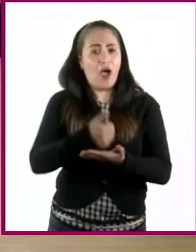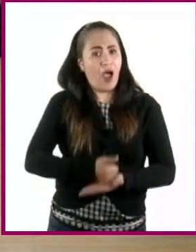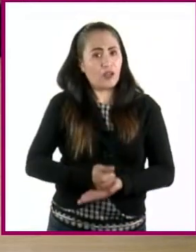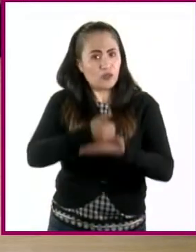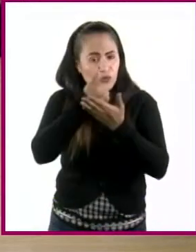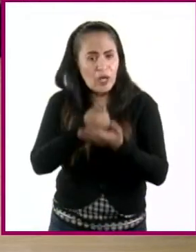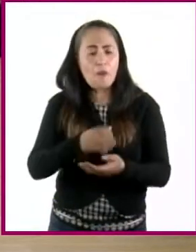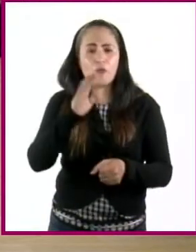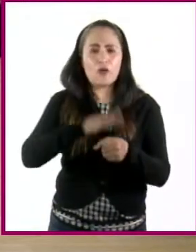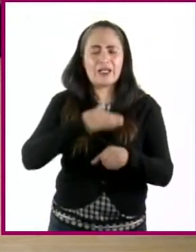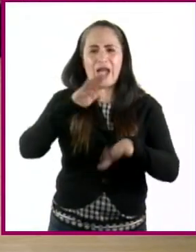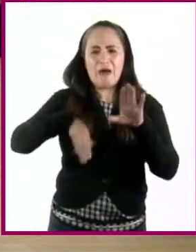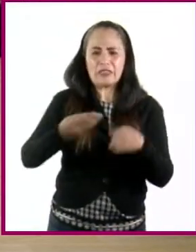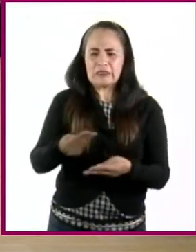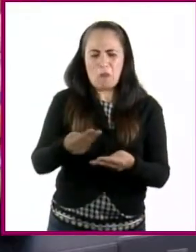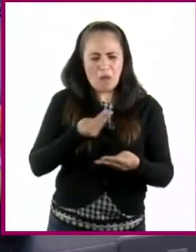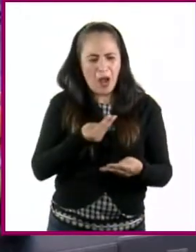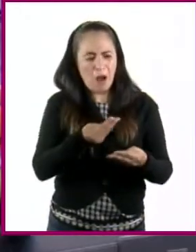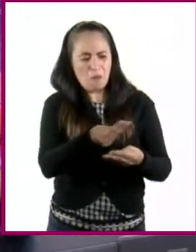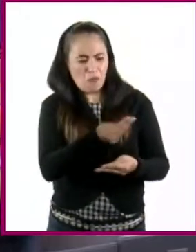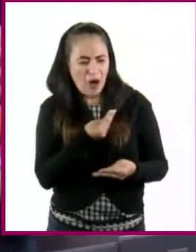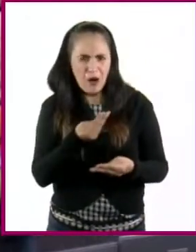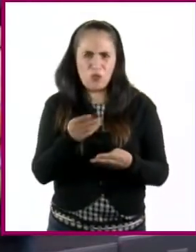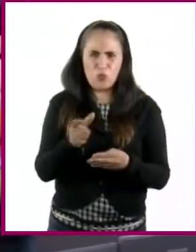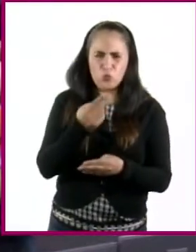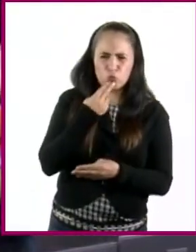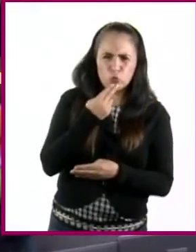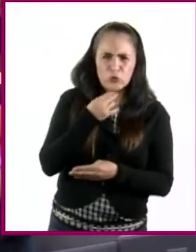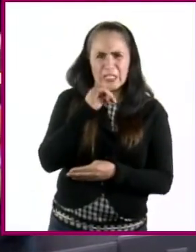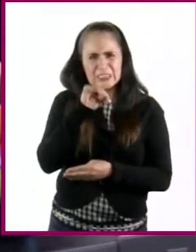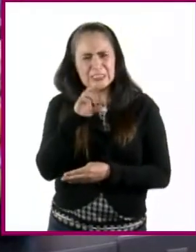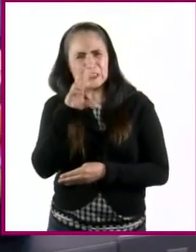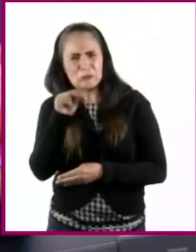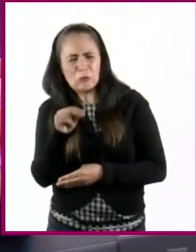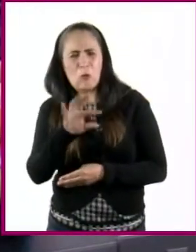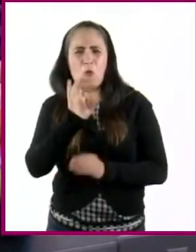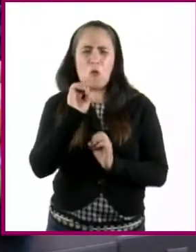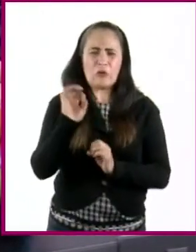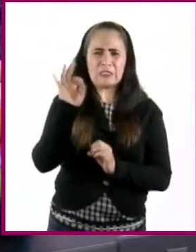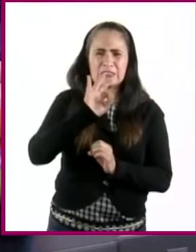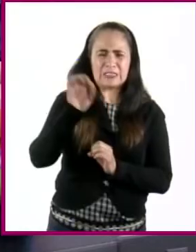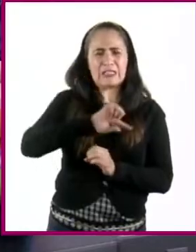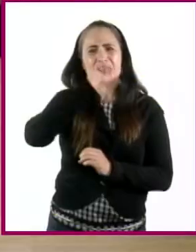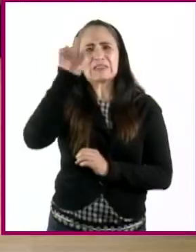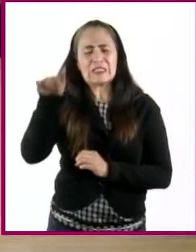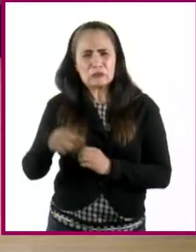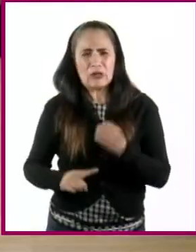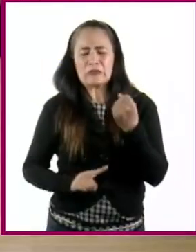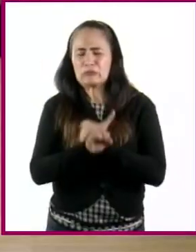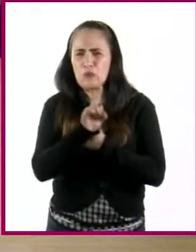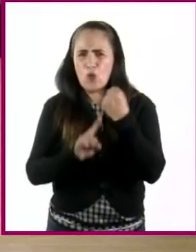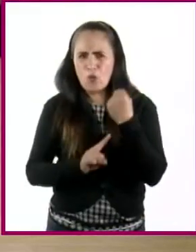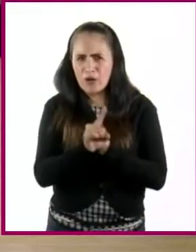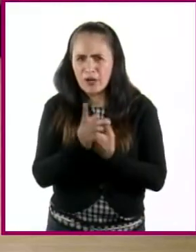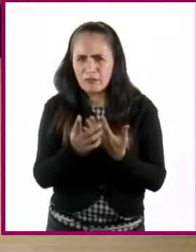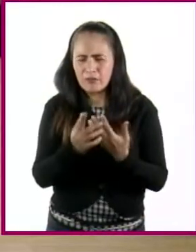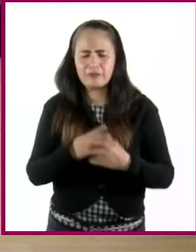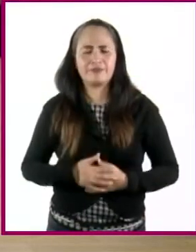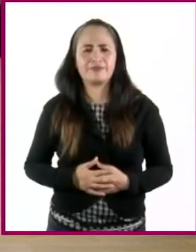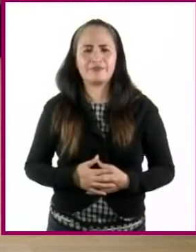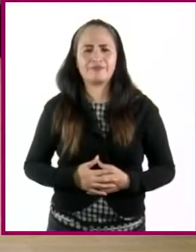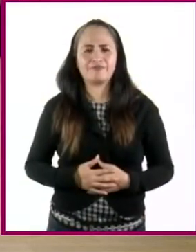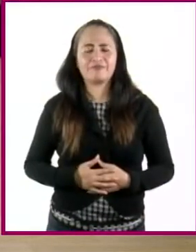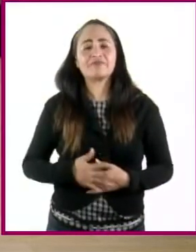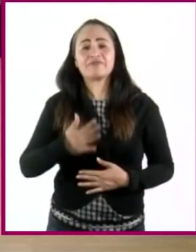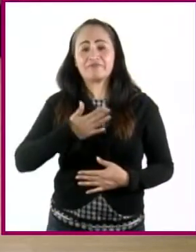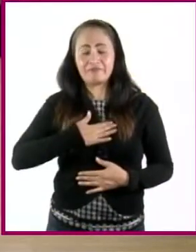nos ofrecen tarjetas de crédito y no sabes si usarlas o si te puedes meter en un serio problema. Me hubiera gustado, y creo que va a quedar